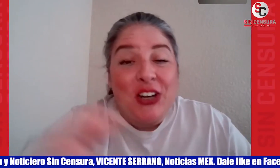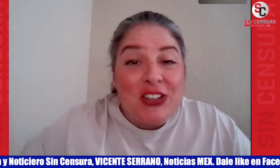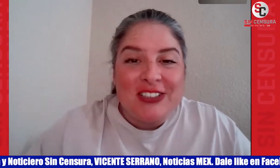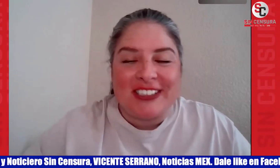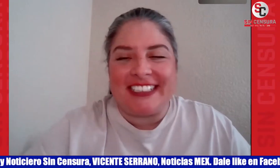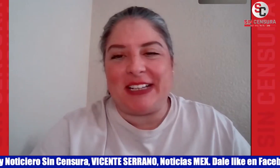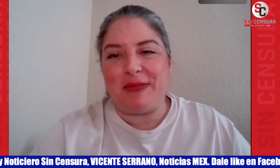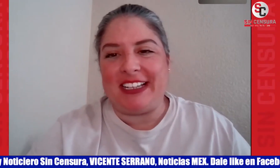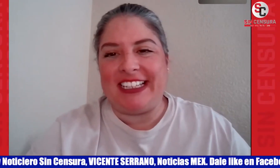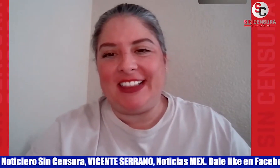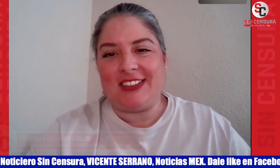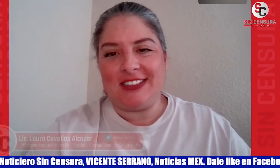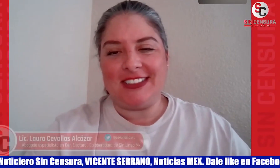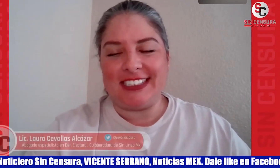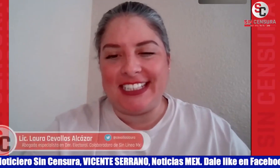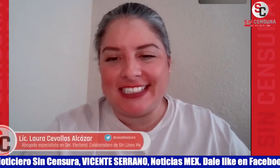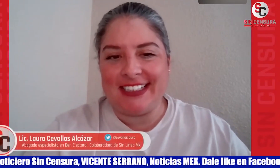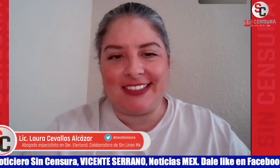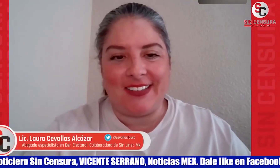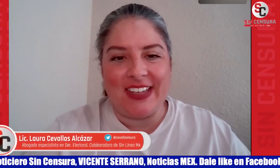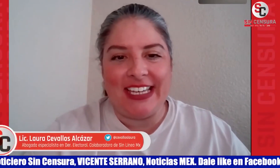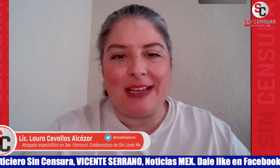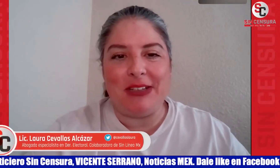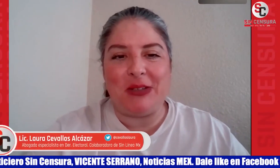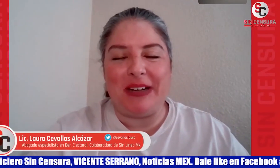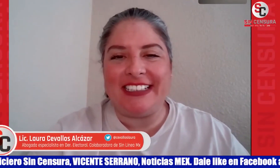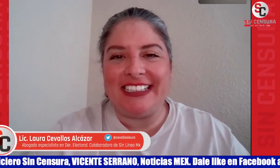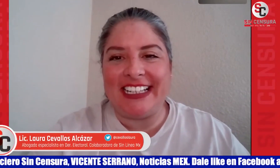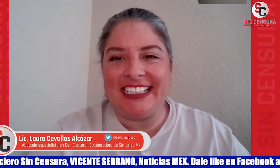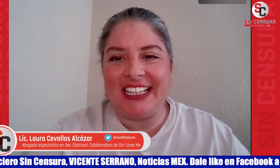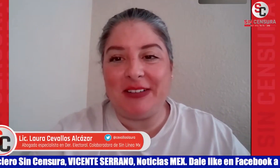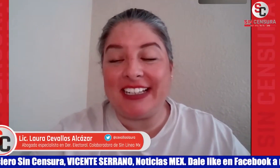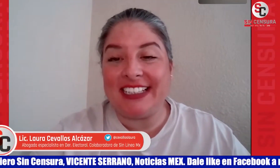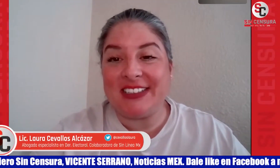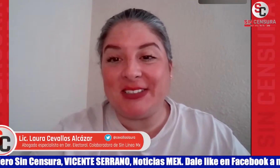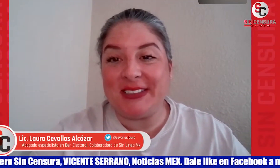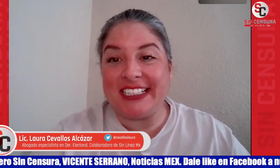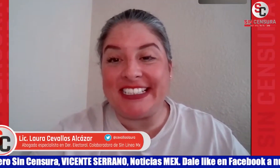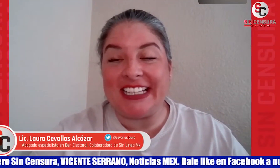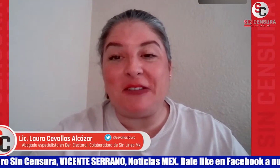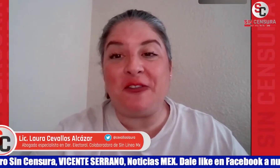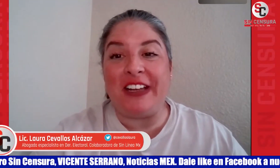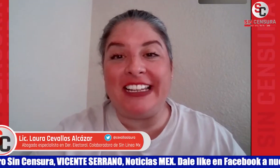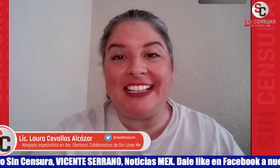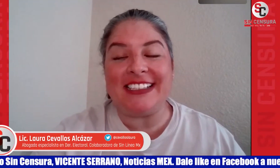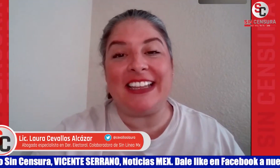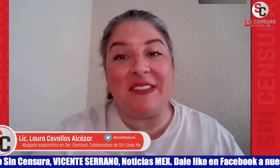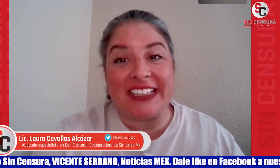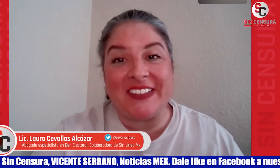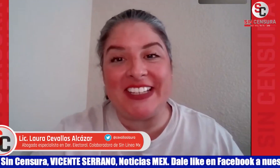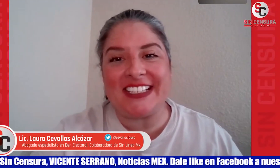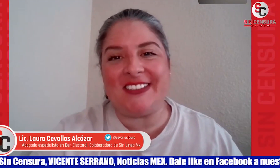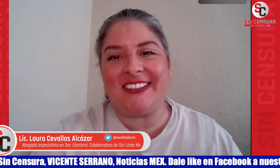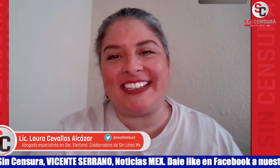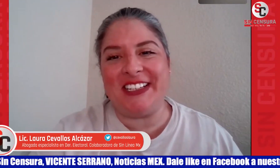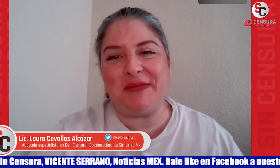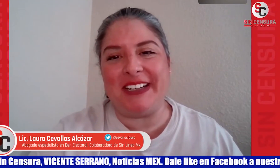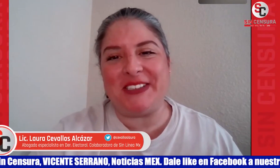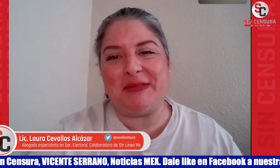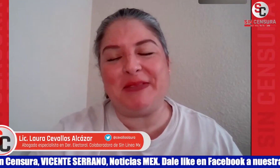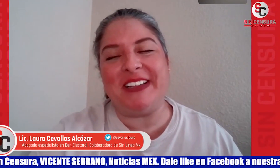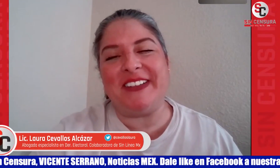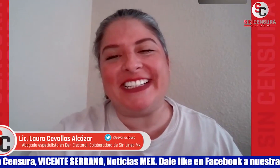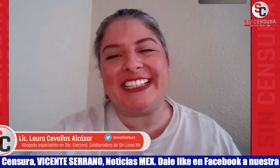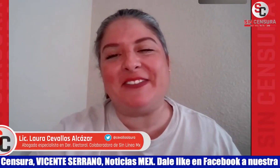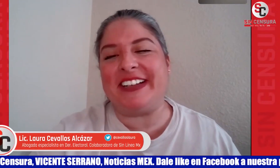a todos los que están por aquí, Toño, Ceci, Don David, a mi comadrita Lina Duarte, a todos los del chat. Feliz de haberte visto aquí en